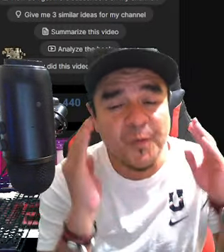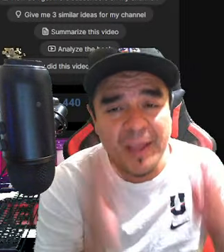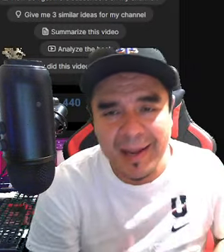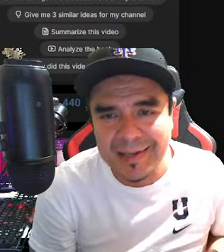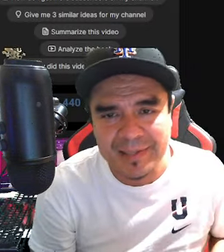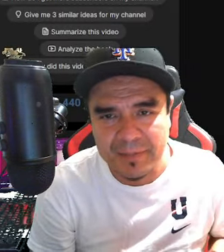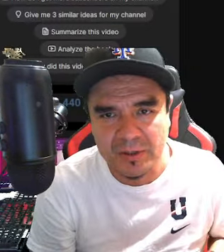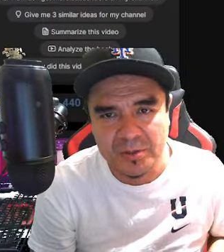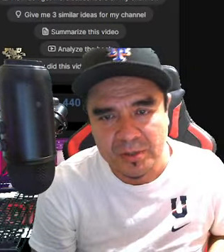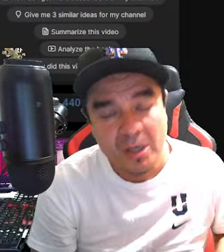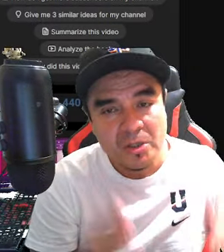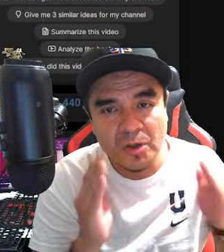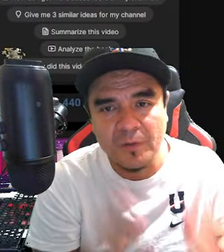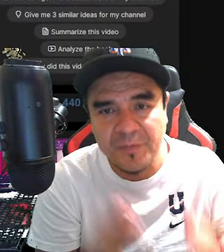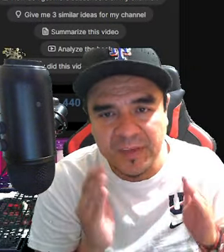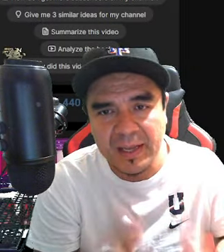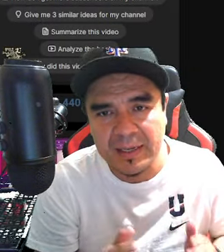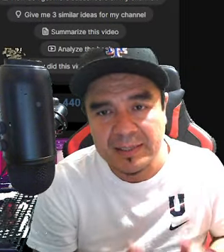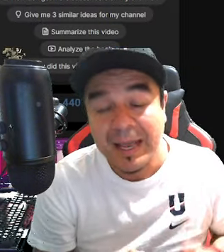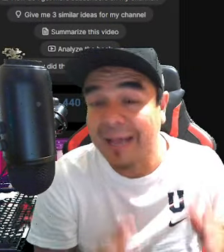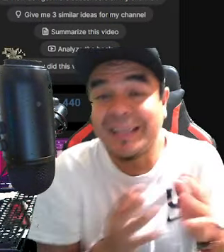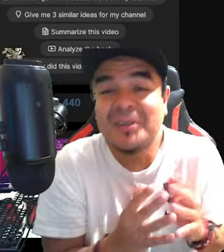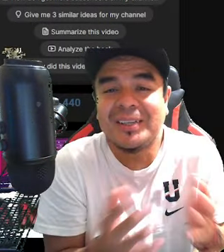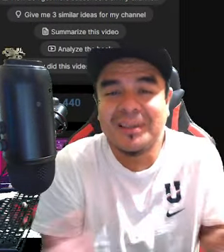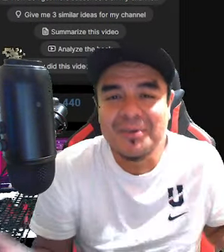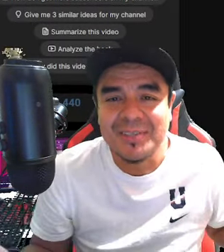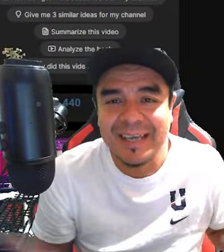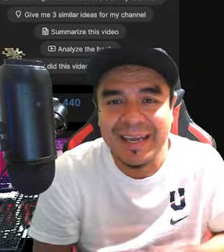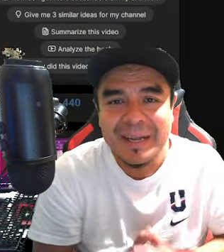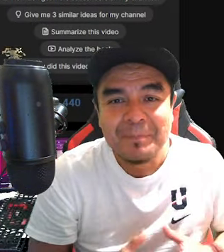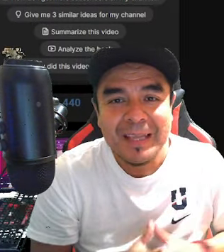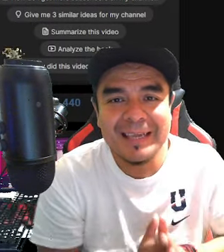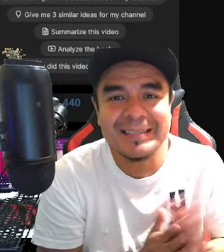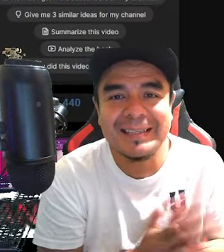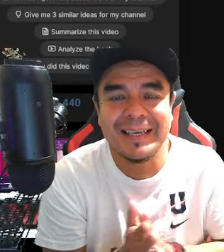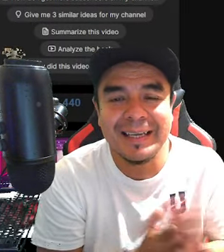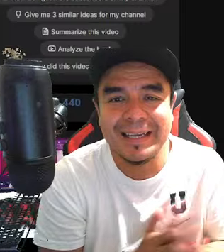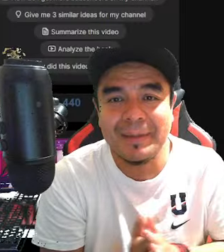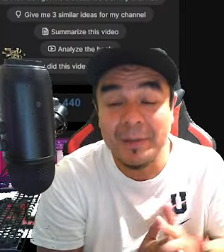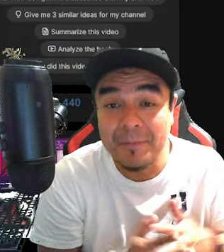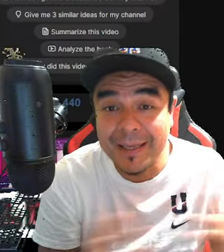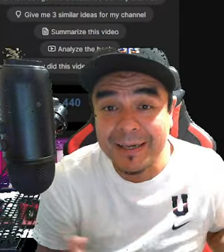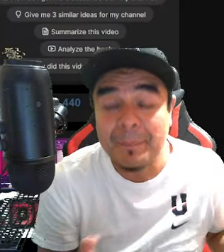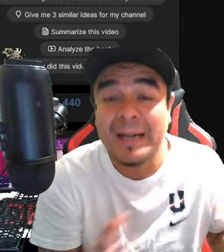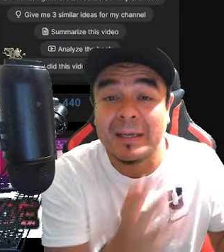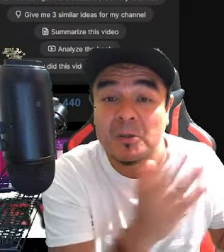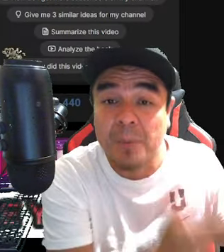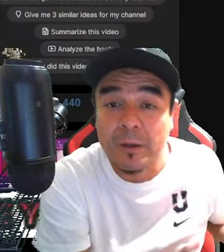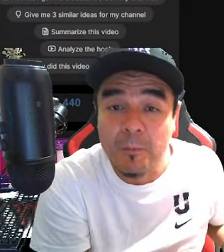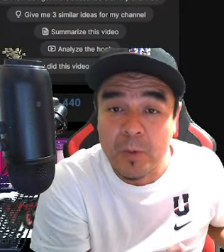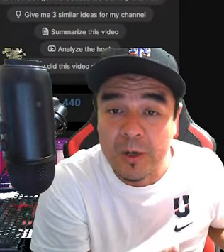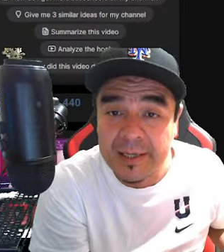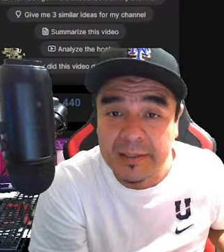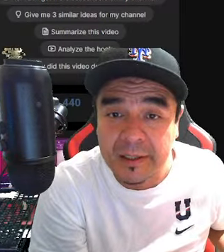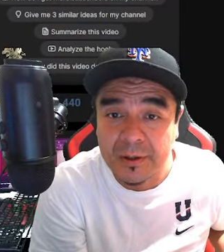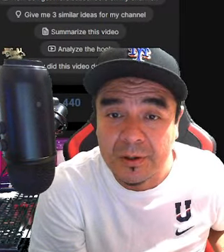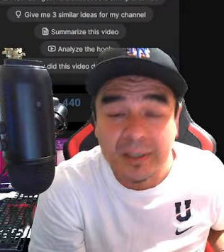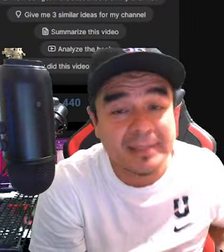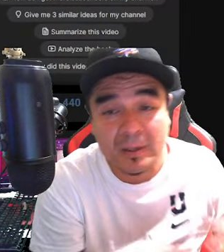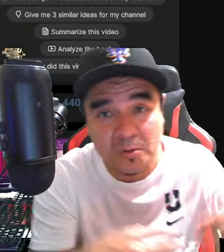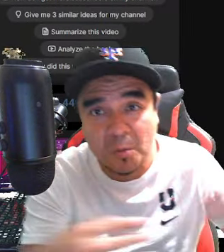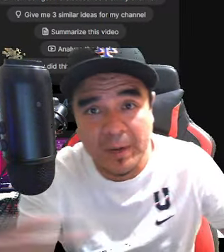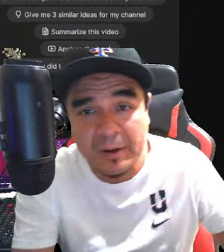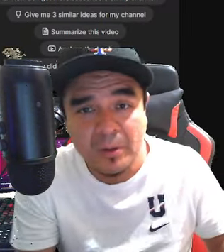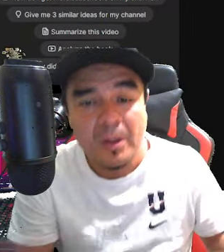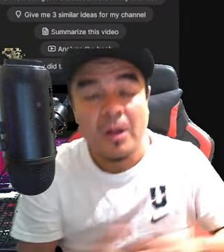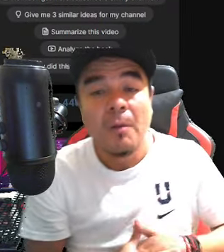Son fieles, amigos, son fieles. Aquí no tenemos que vivir para que nos pague un político, que